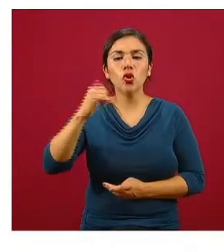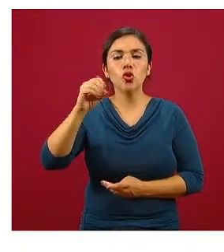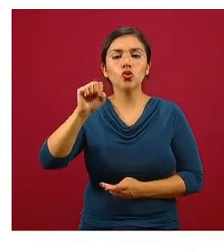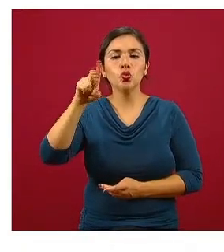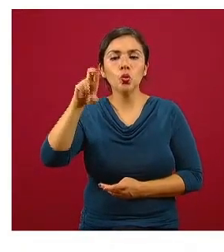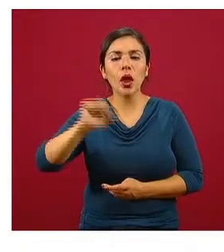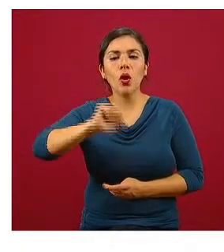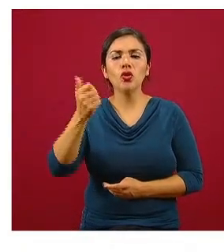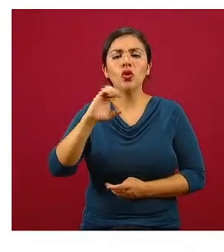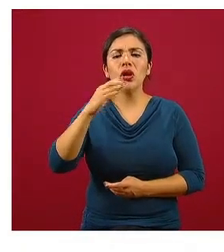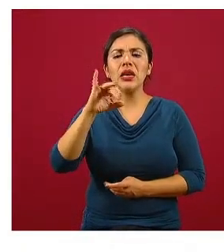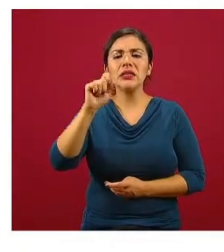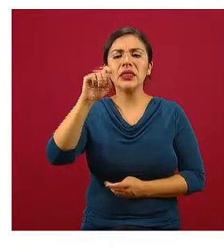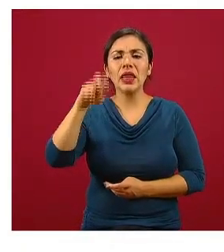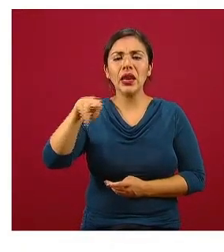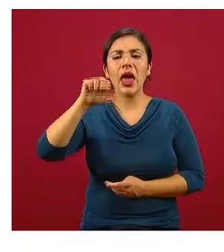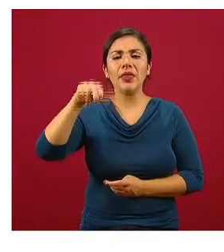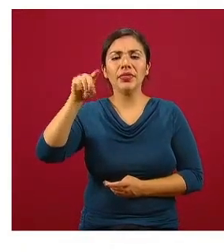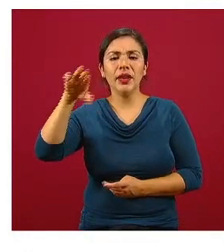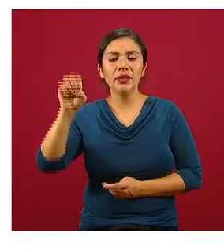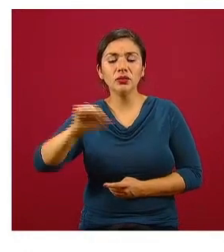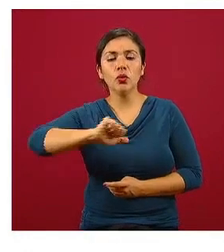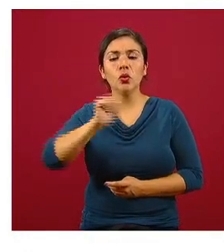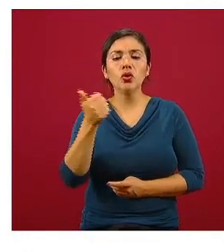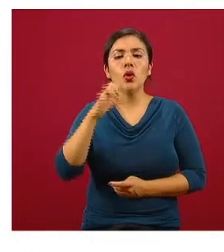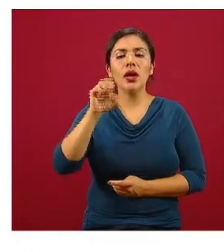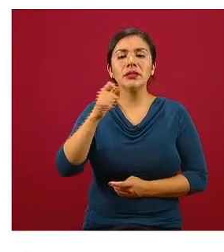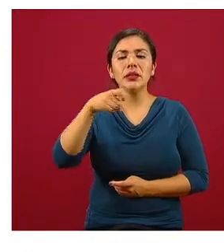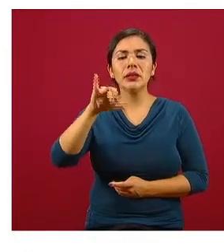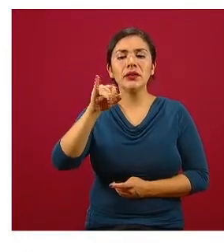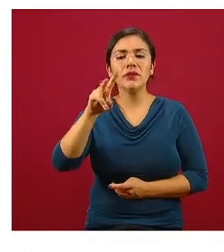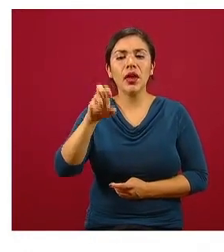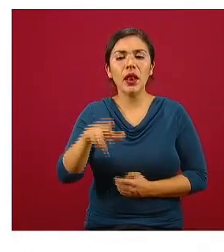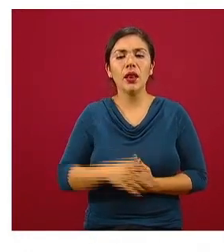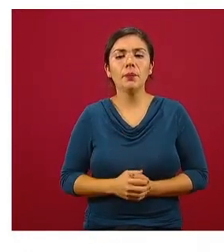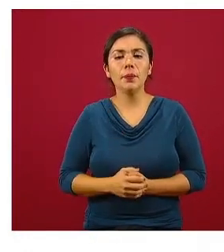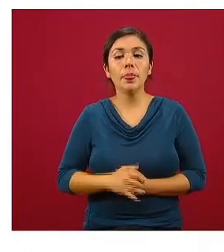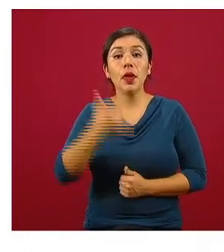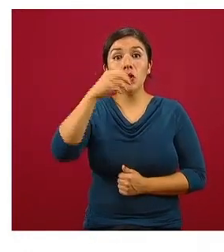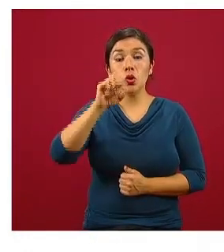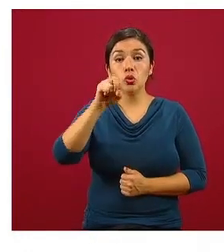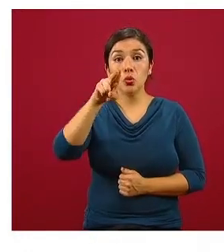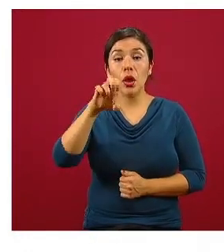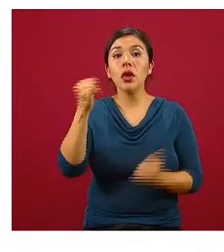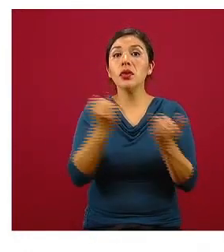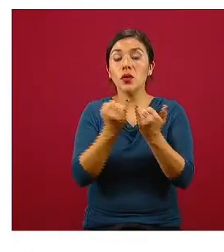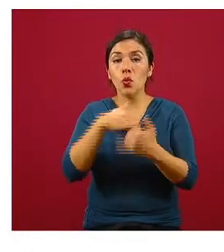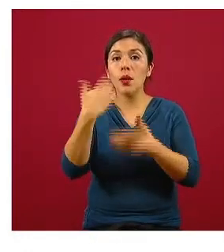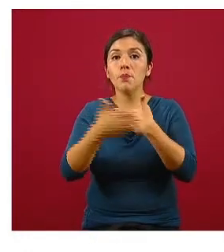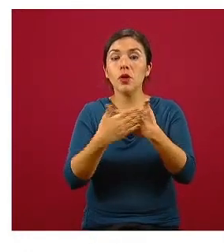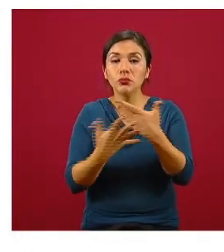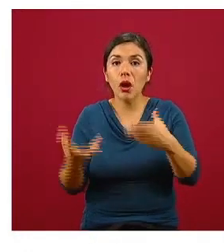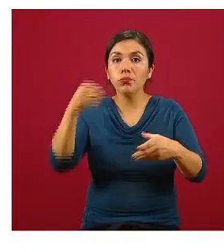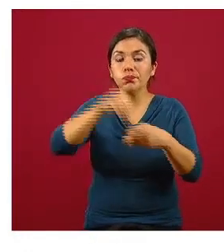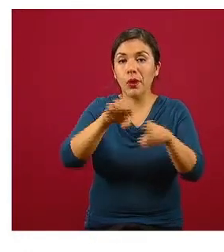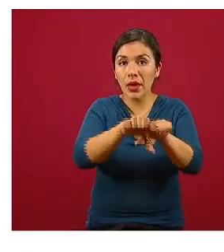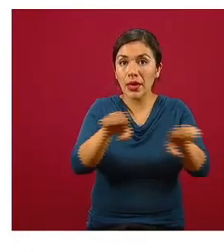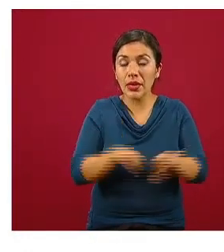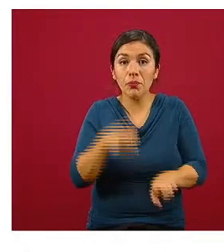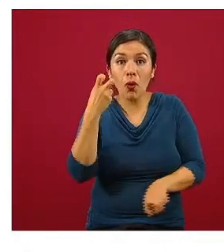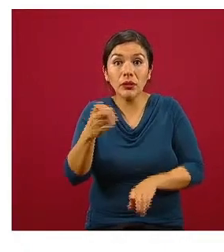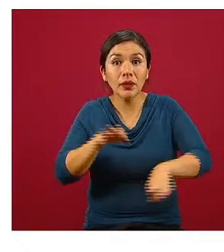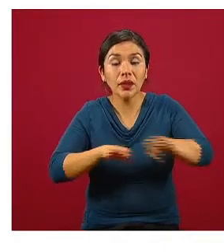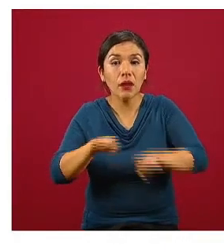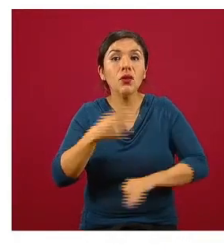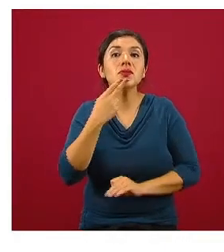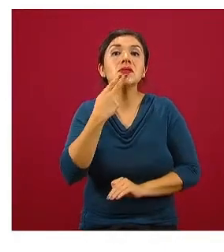Yosune, Cristen Gracia José Andrés. Yosune también se va a integrar al equipo. Este trabajo nos ha servido también